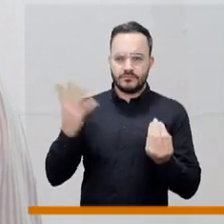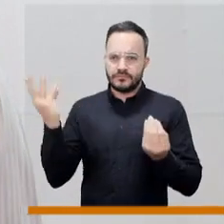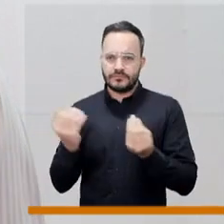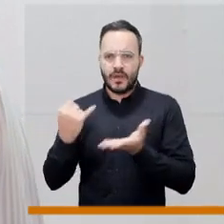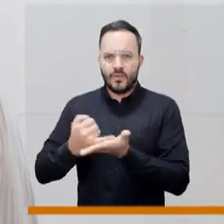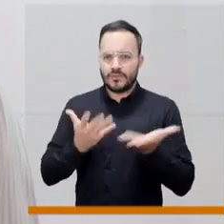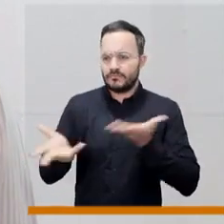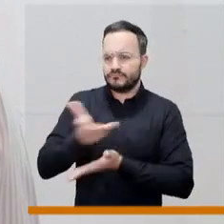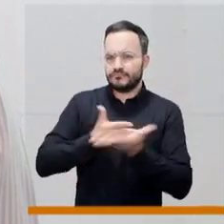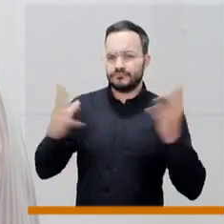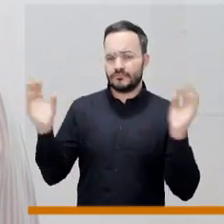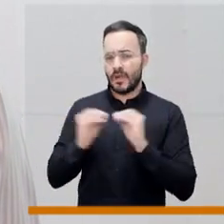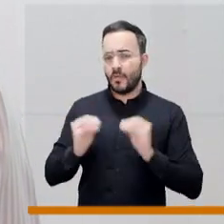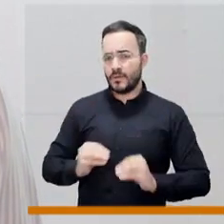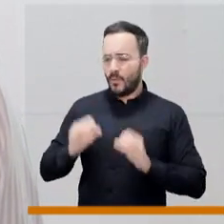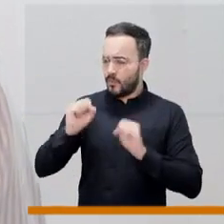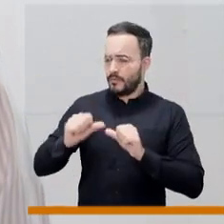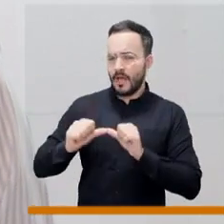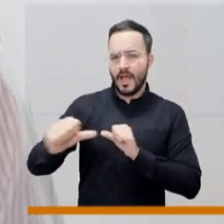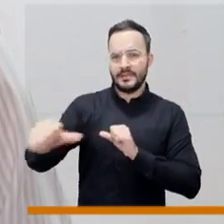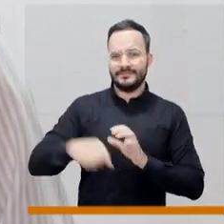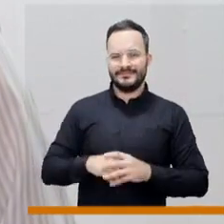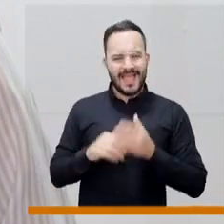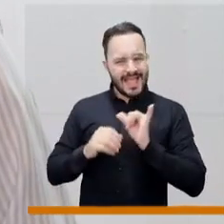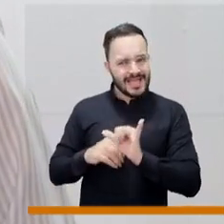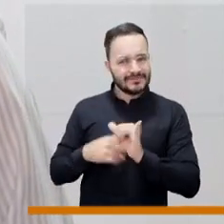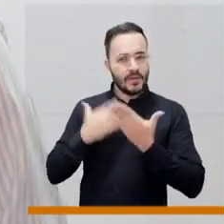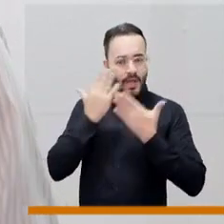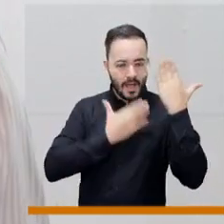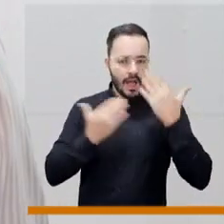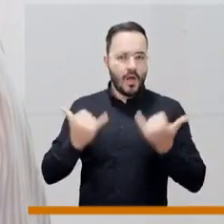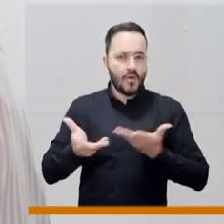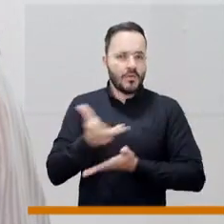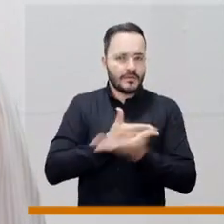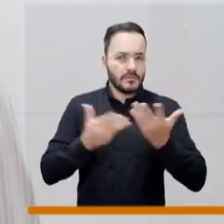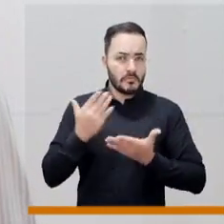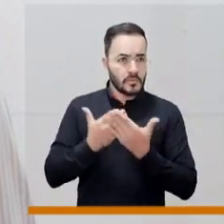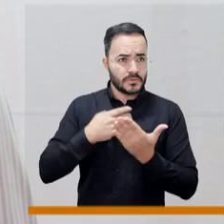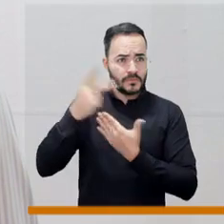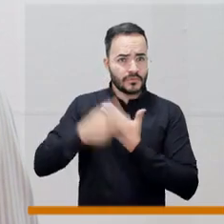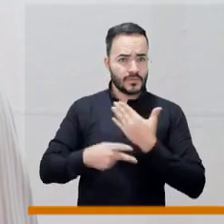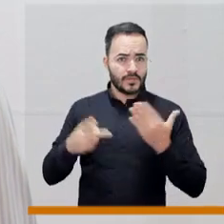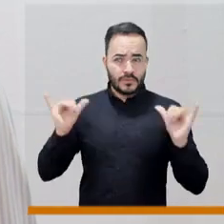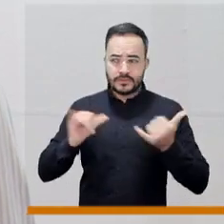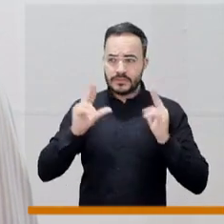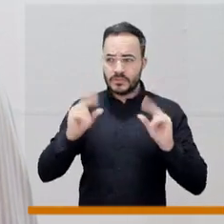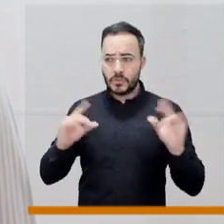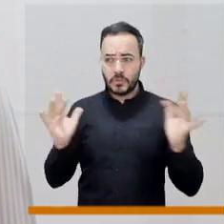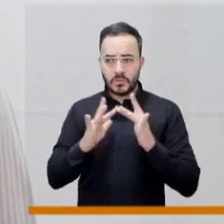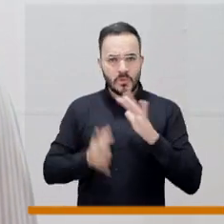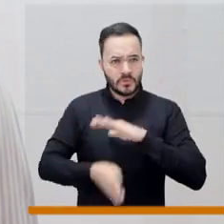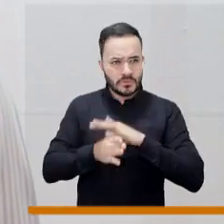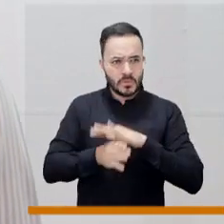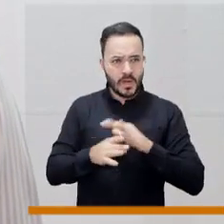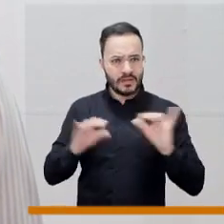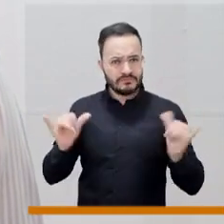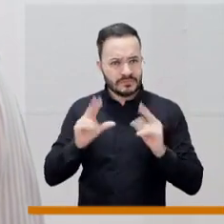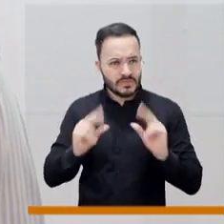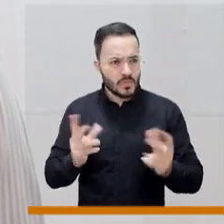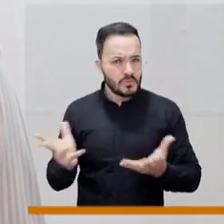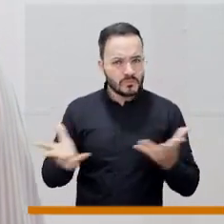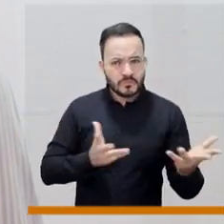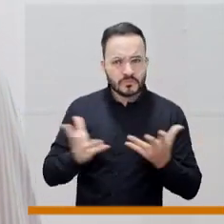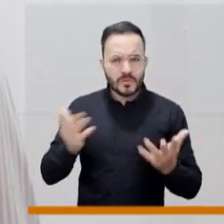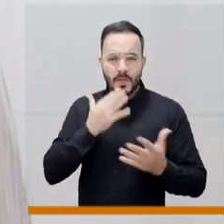partes accionistas de Tigo. Yo creo que lo que había que hacer hoy era discutir sobre la pertinencia o no de mantener este proyecto de